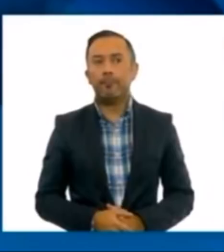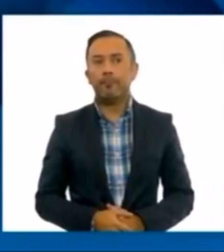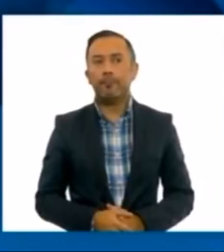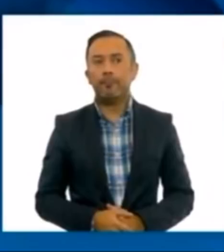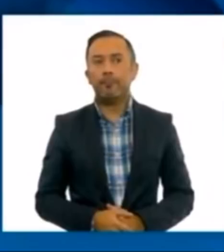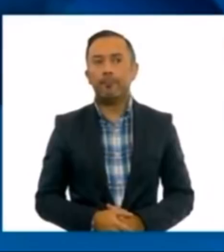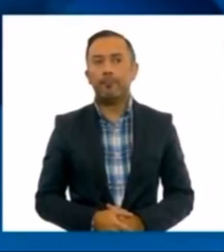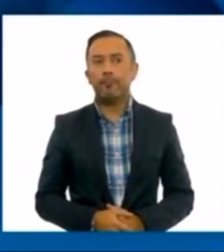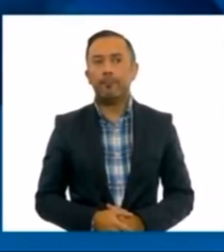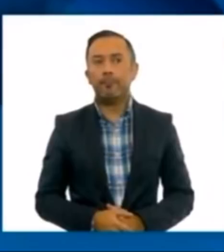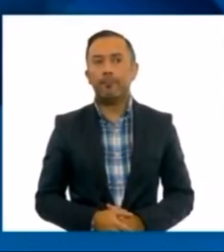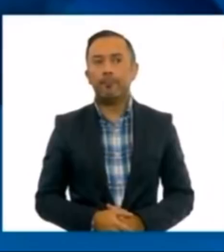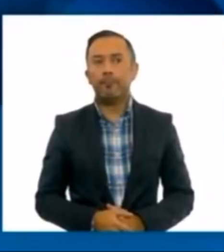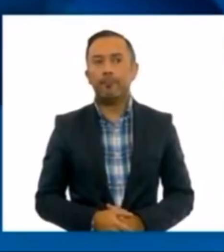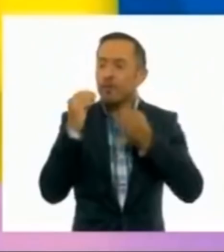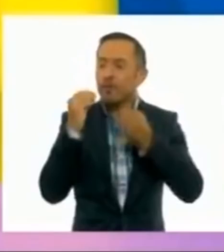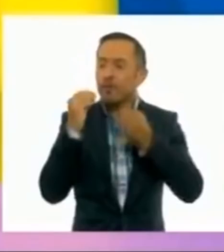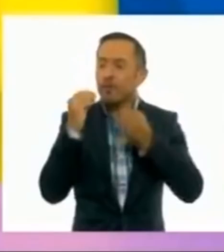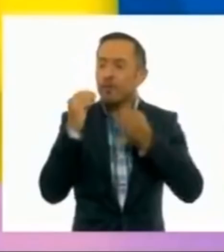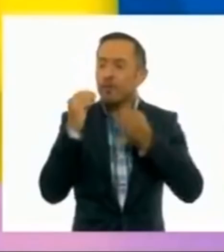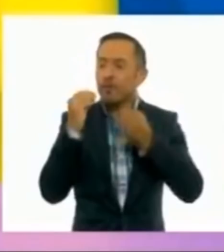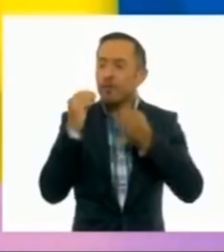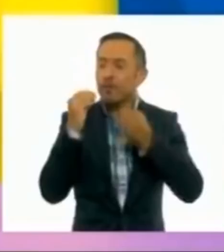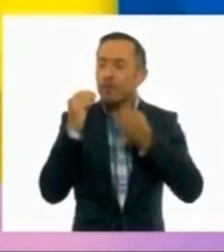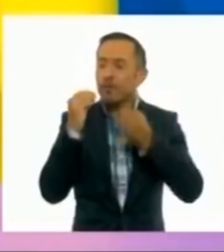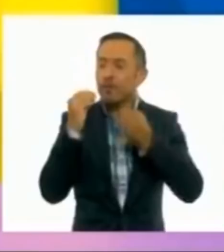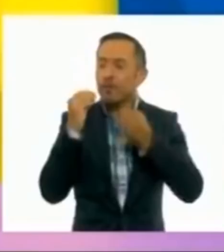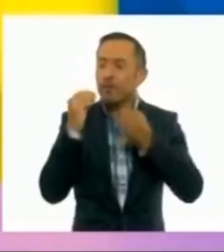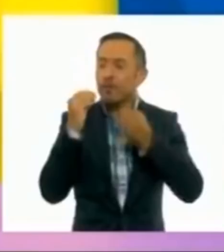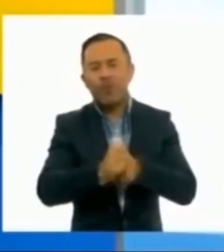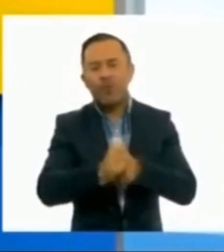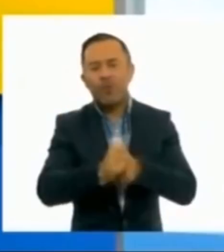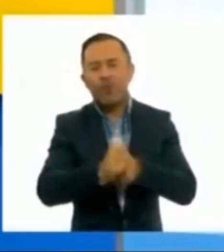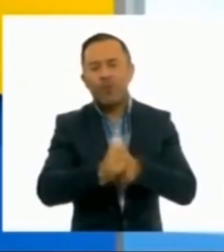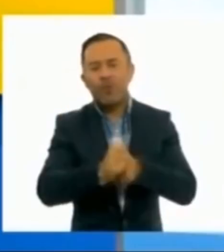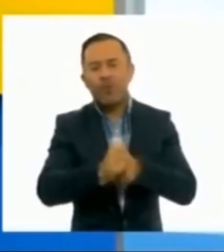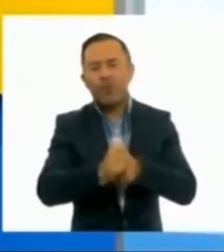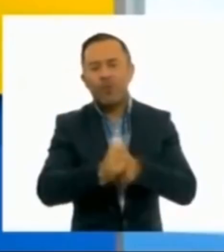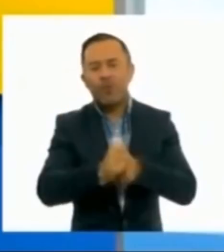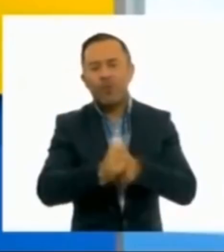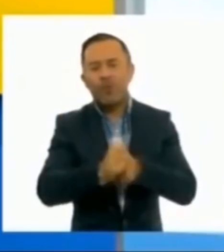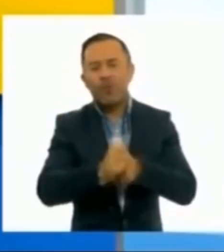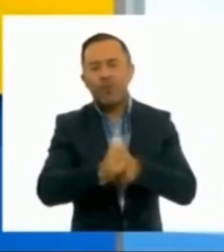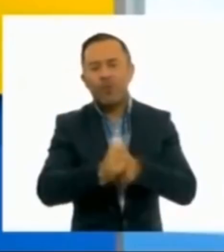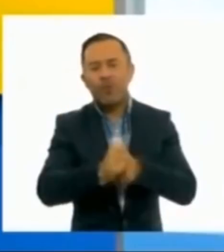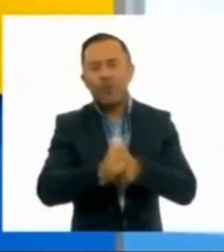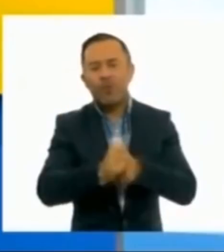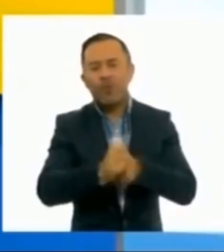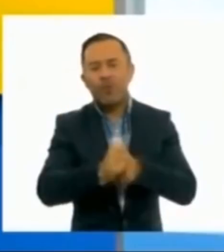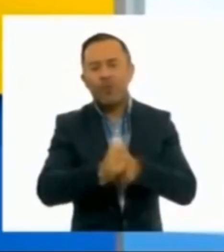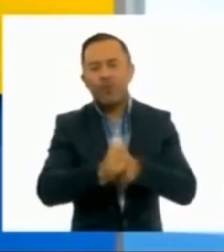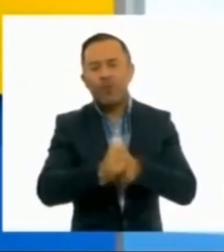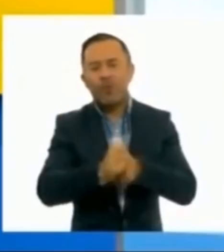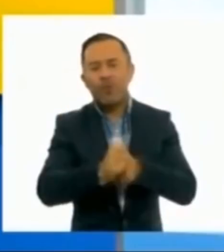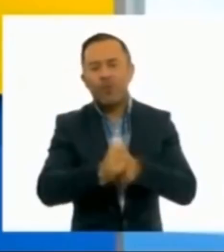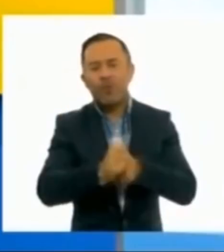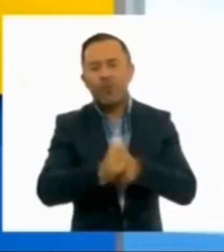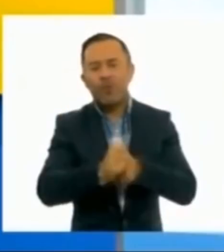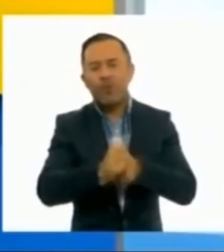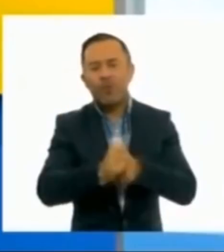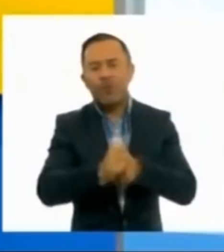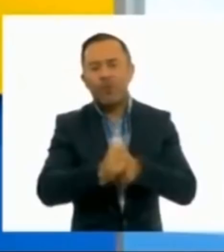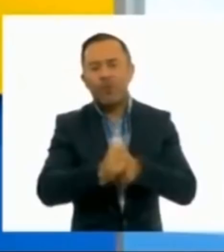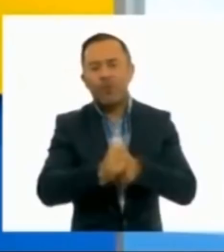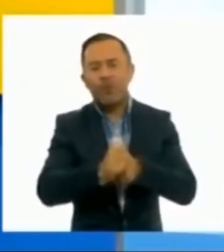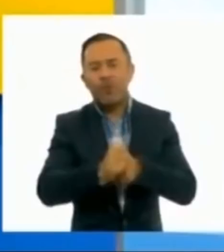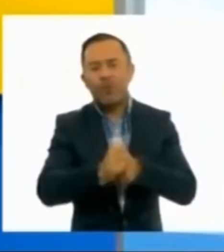mis derechos humanos y respetando los de los demás. Se ganaron las coronas del preguntómetro. Pese a toda la información que hay sobre los derechos humanos, nos enfrentamos a